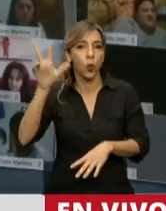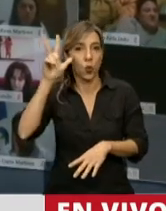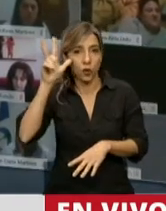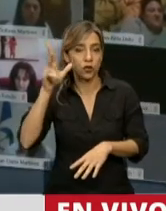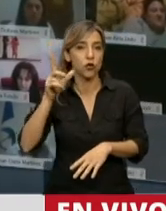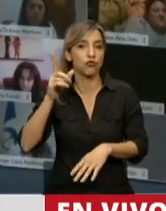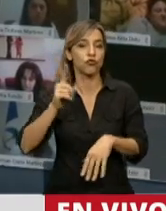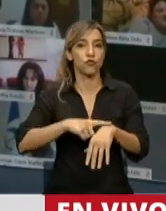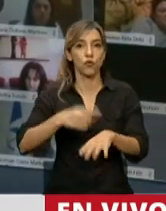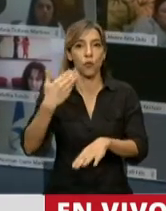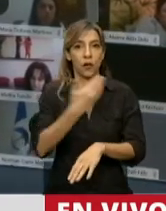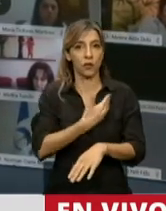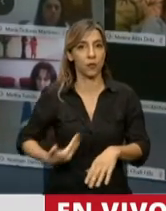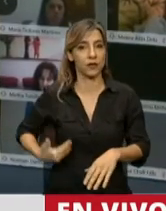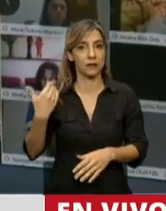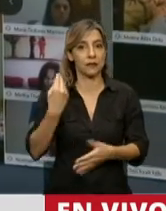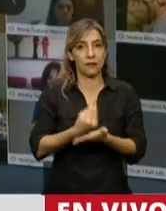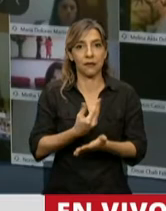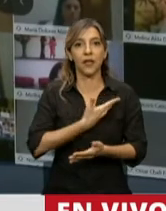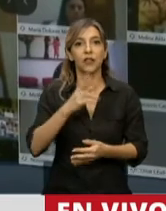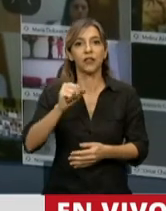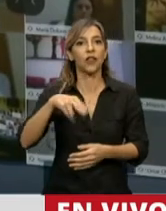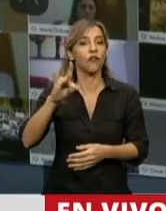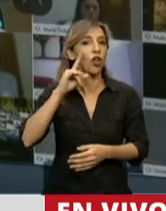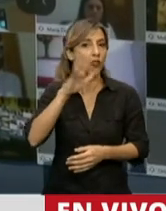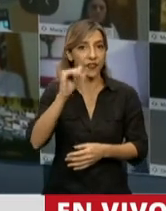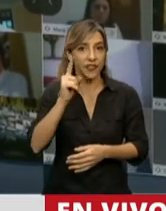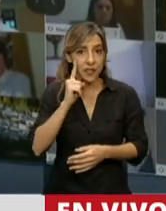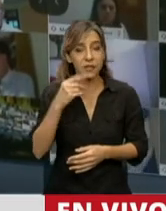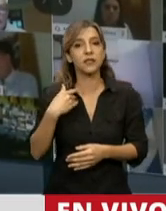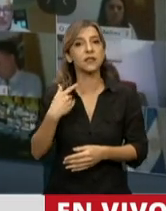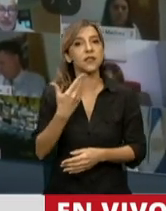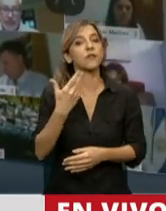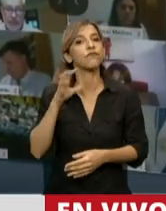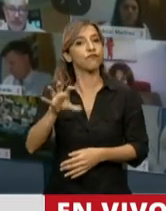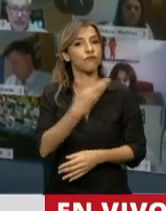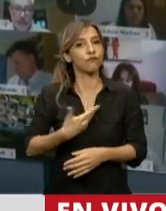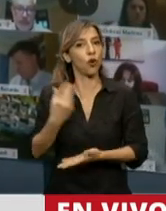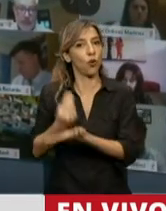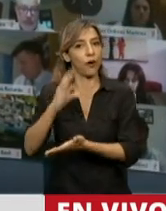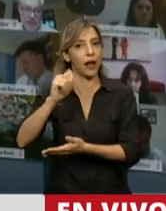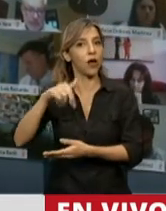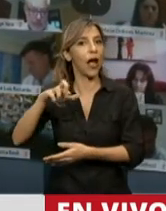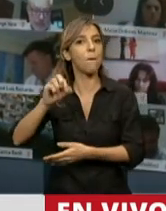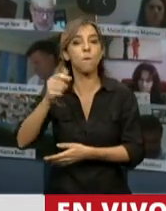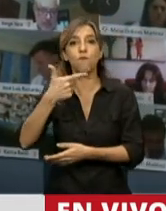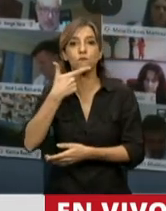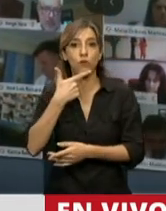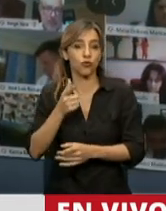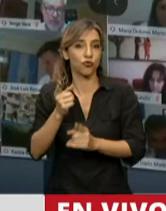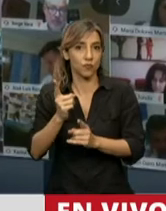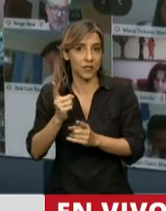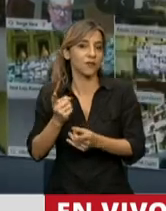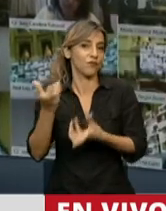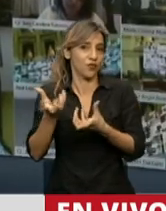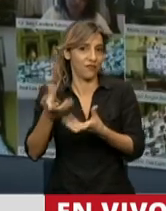por el presidente Arturo Frondizi el capitán de navío Ernesto Manuel Campos como gobernador del entonces territorio nacional de Tierra del Fuego, Antártida e Isla del